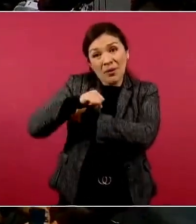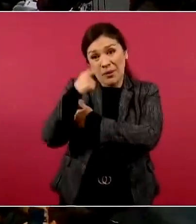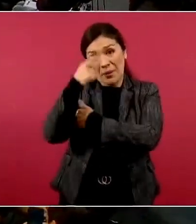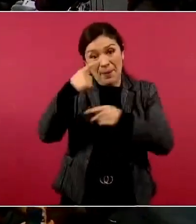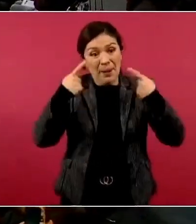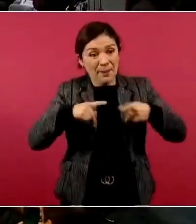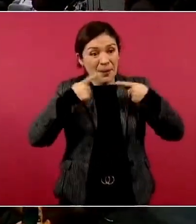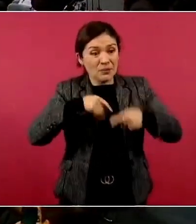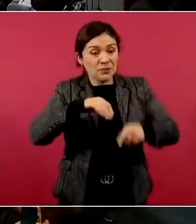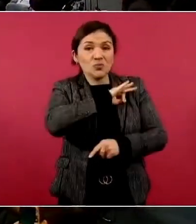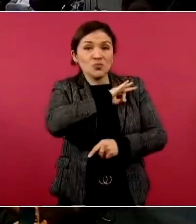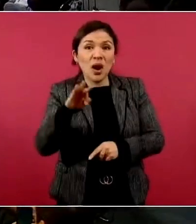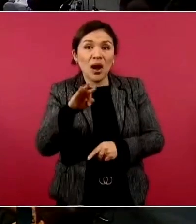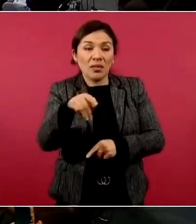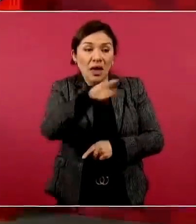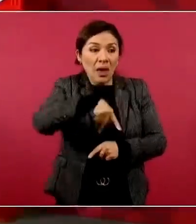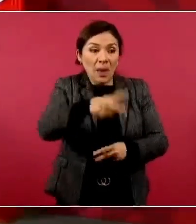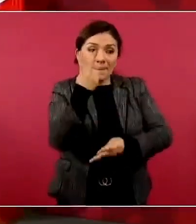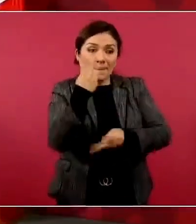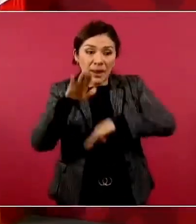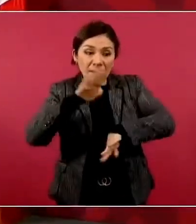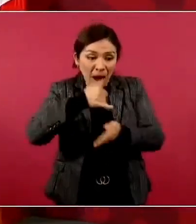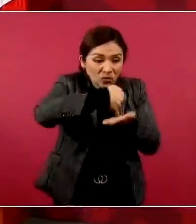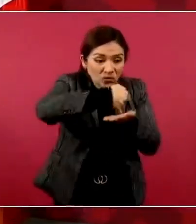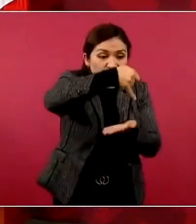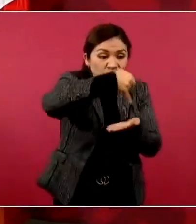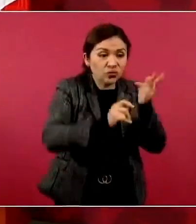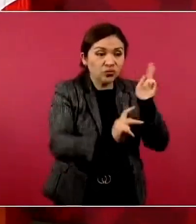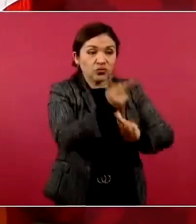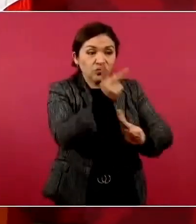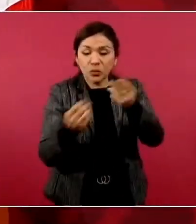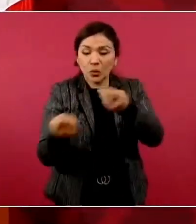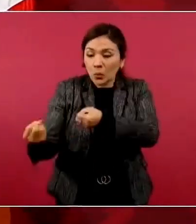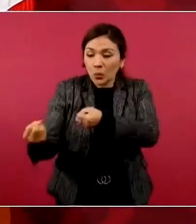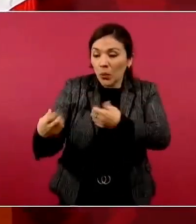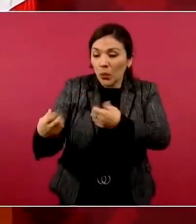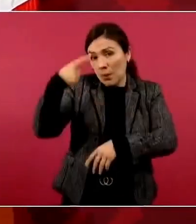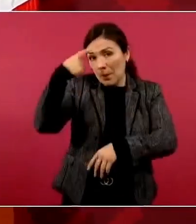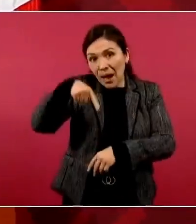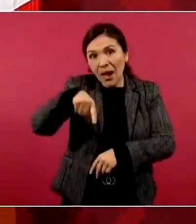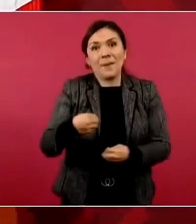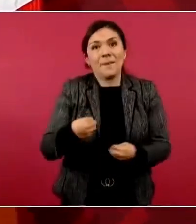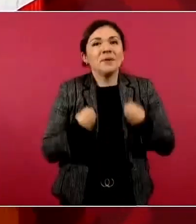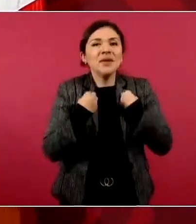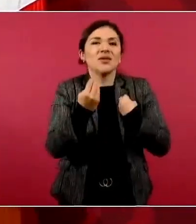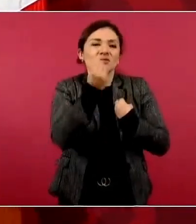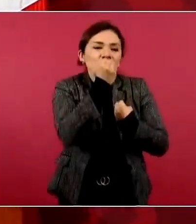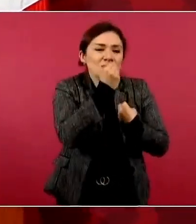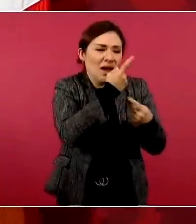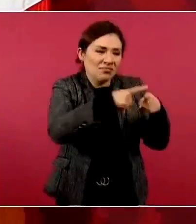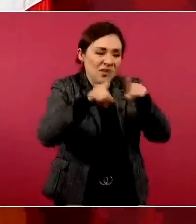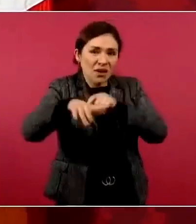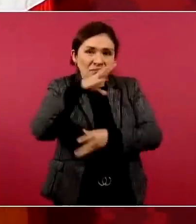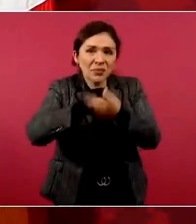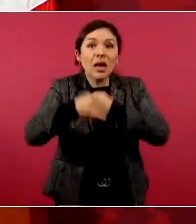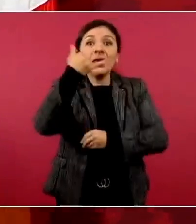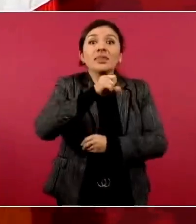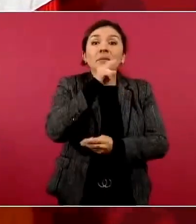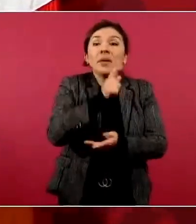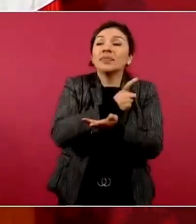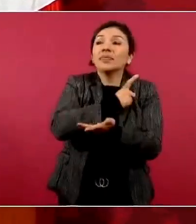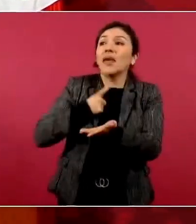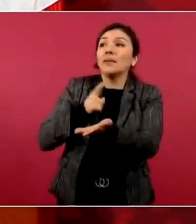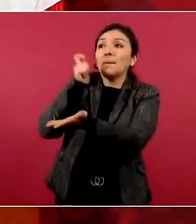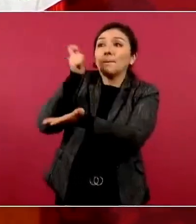gente produzca, obtenga para su sustento y pague el excedente, que es